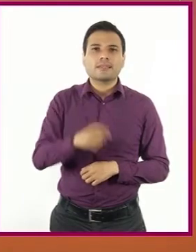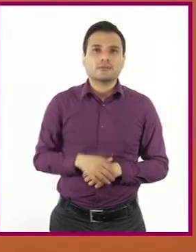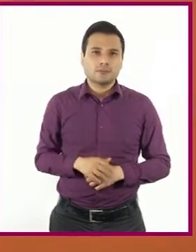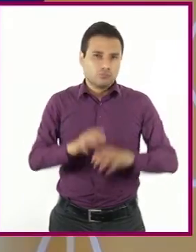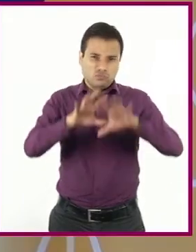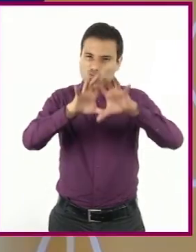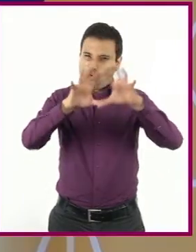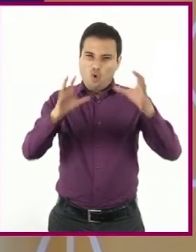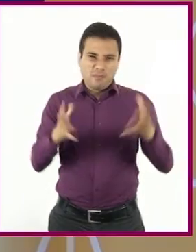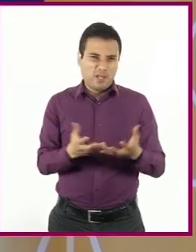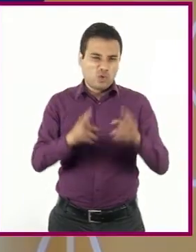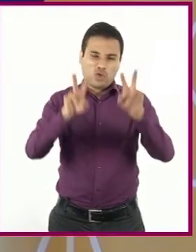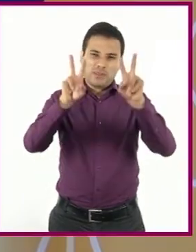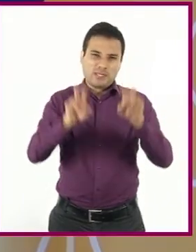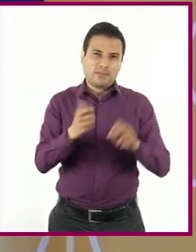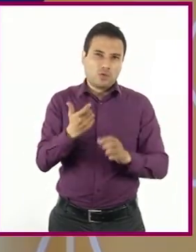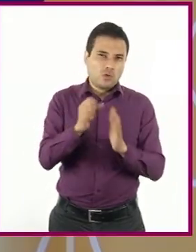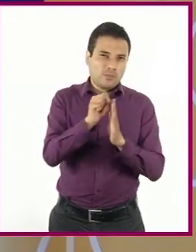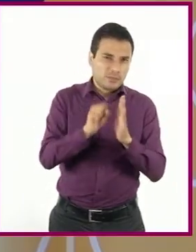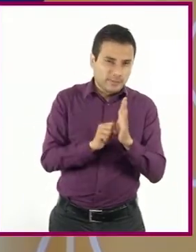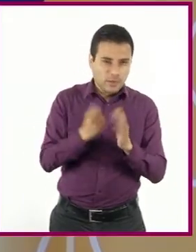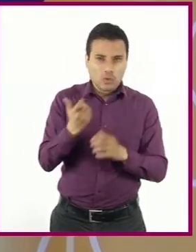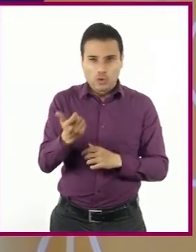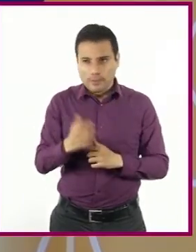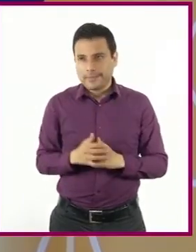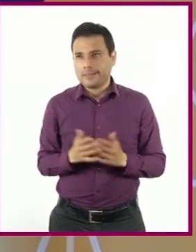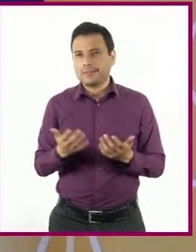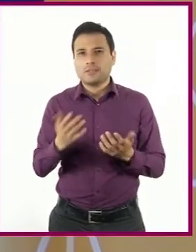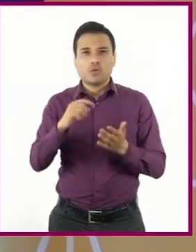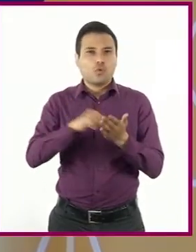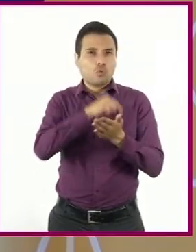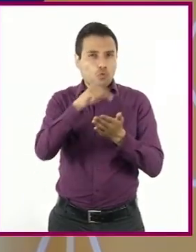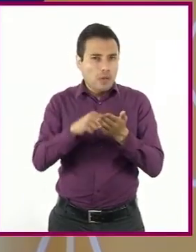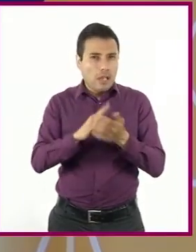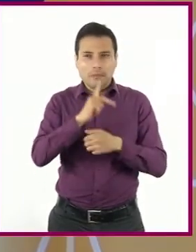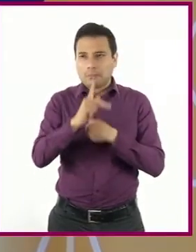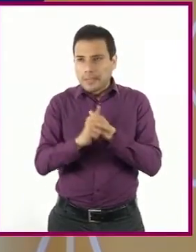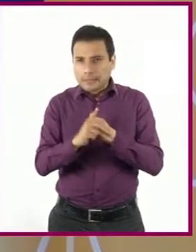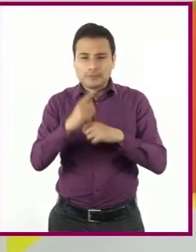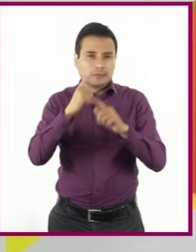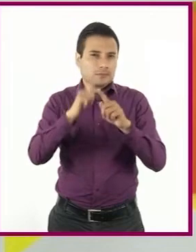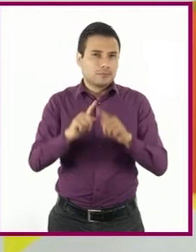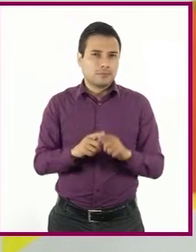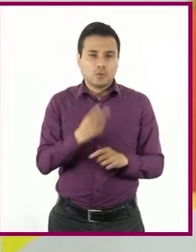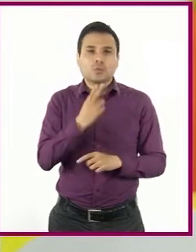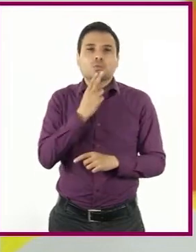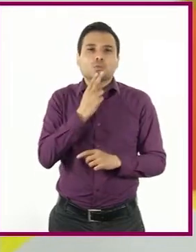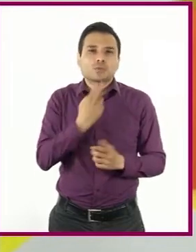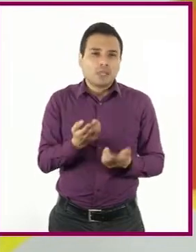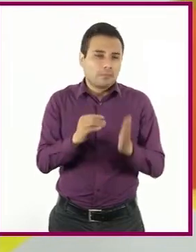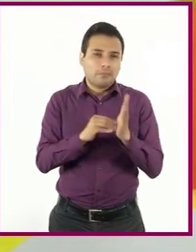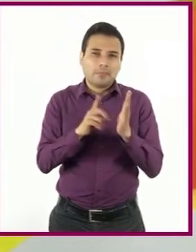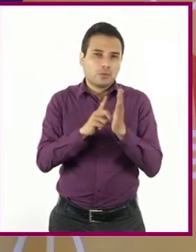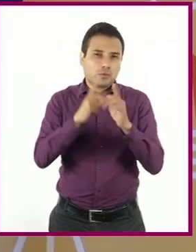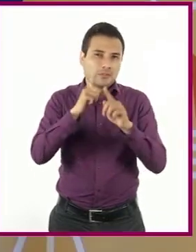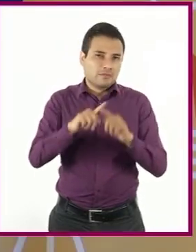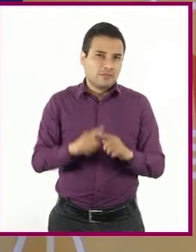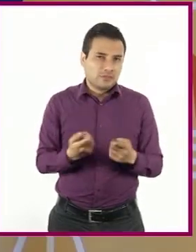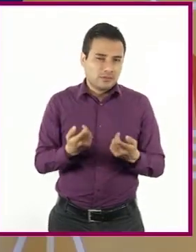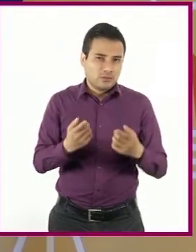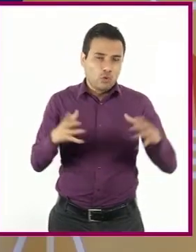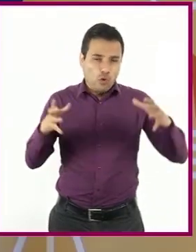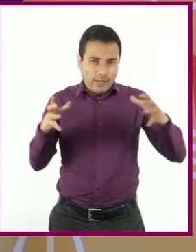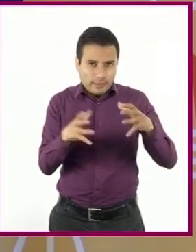conjunto, los sistemas económicos de un área geográfica, empleando magnitudes colectivas o generales